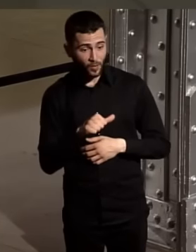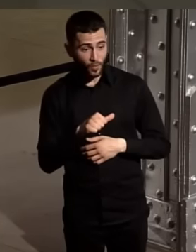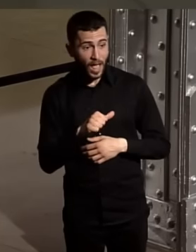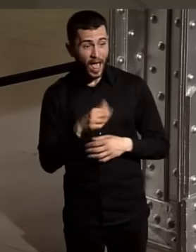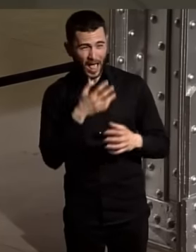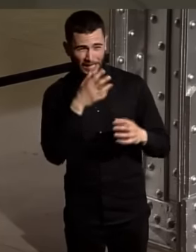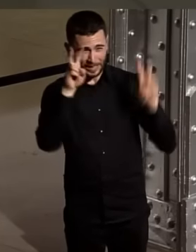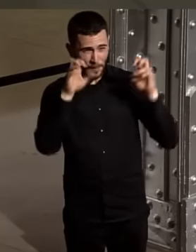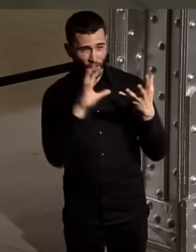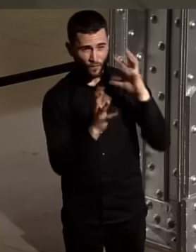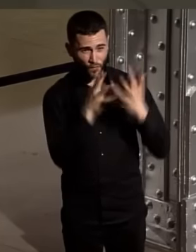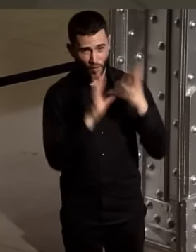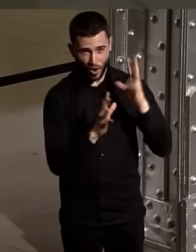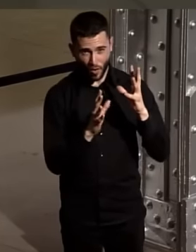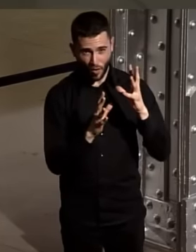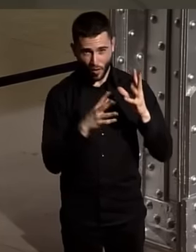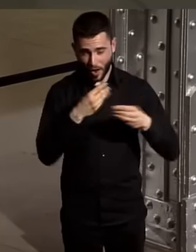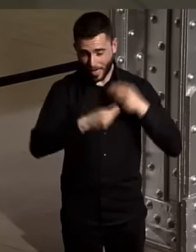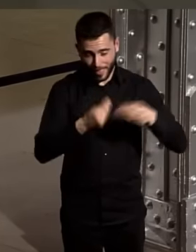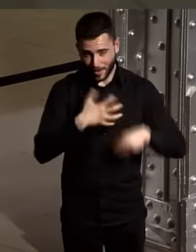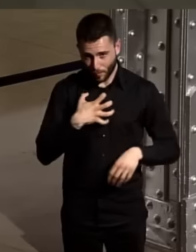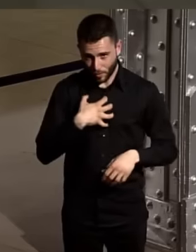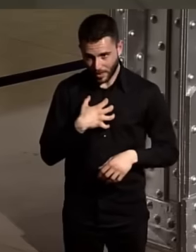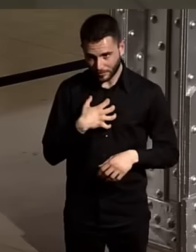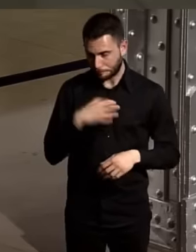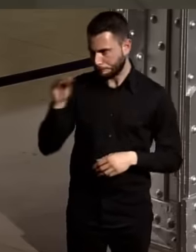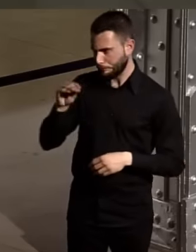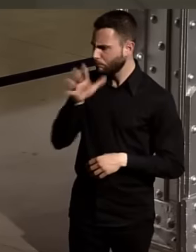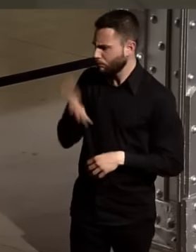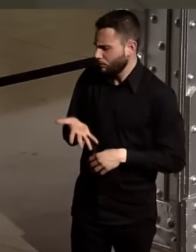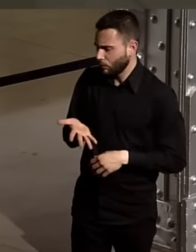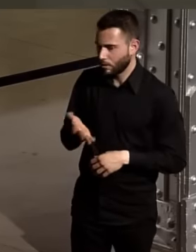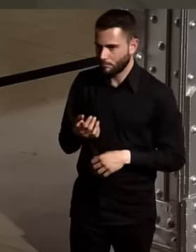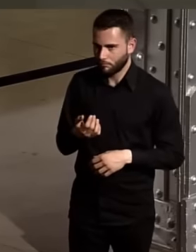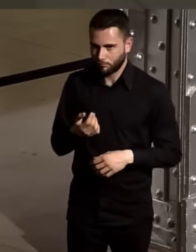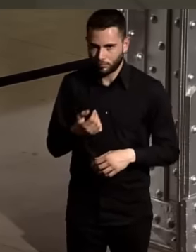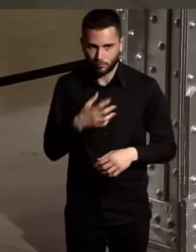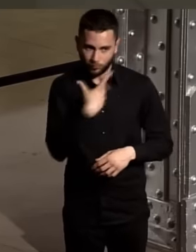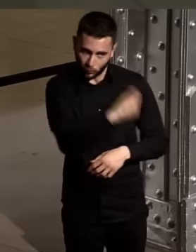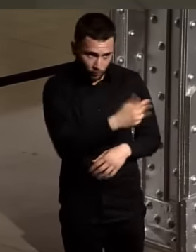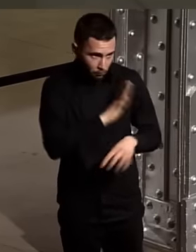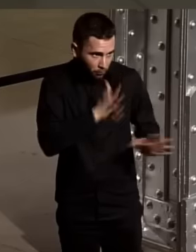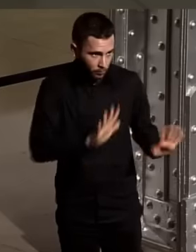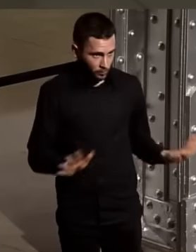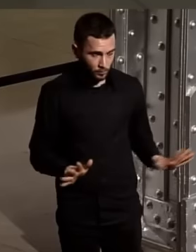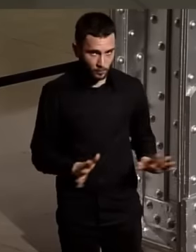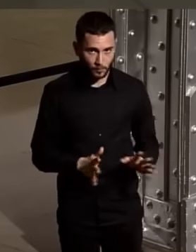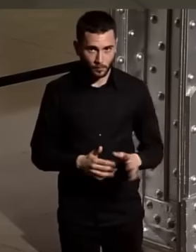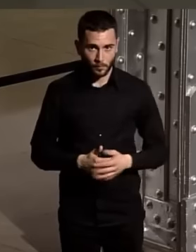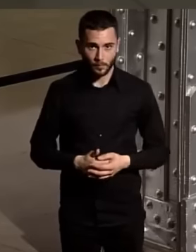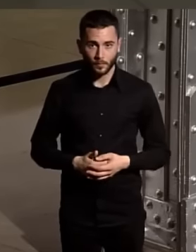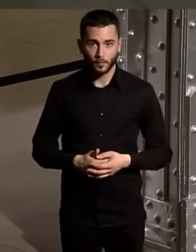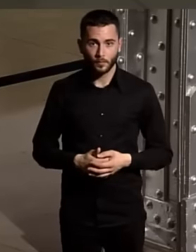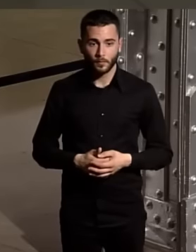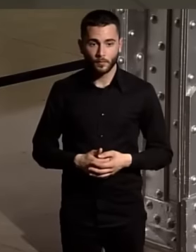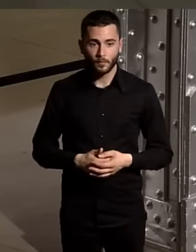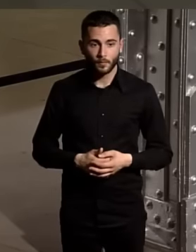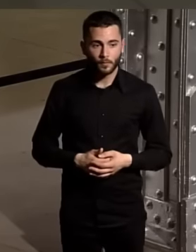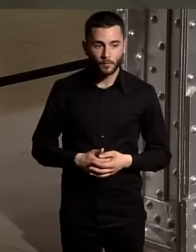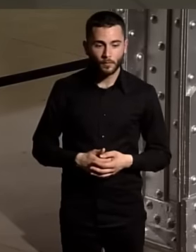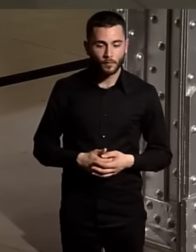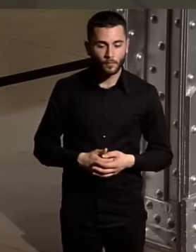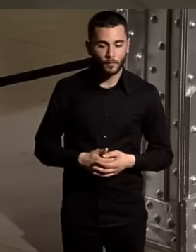fuego y yan Chaka no le preguntó por qué no ella le dijo Por qué no eh porque usted no debe hacer una pra sobre fuego